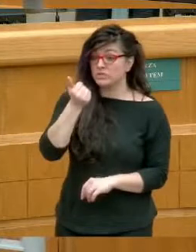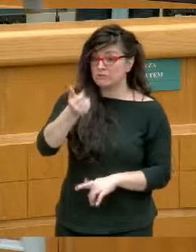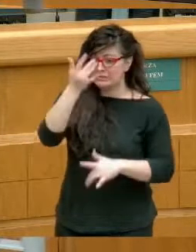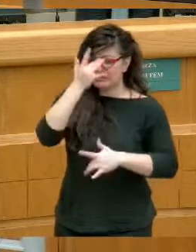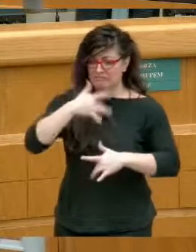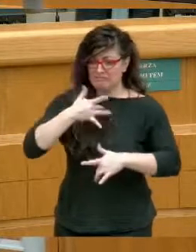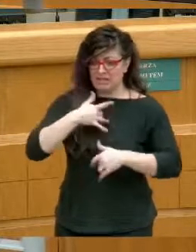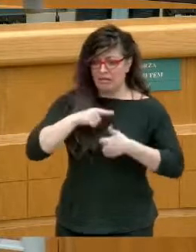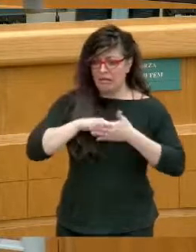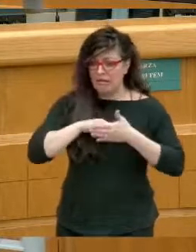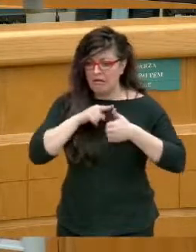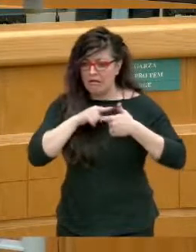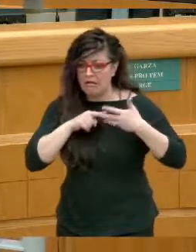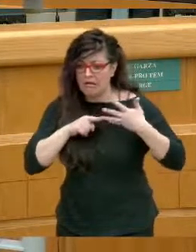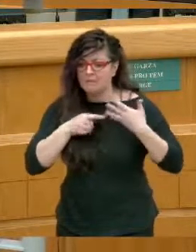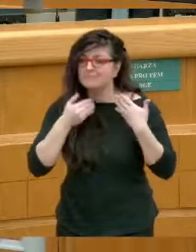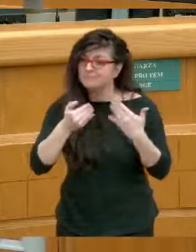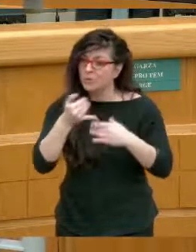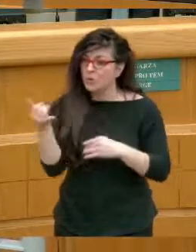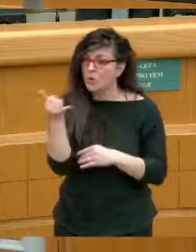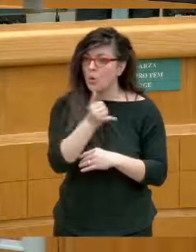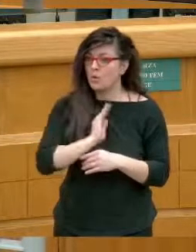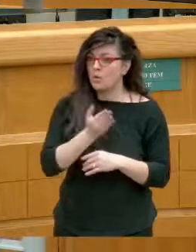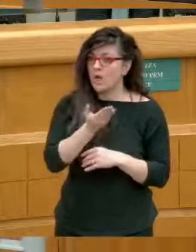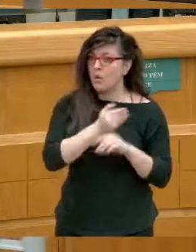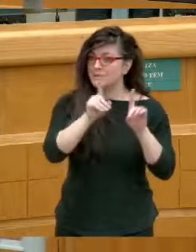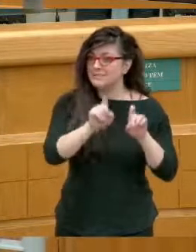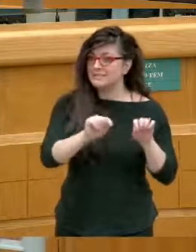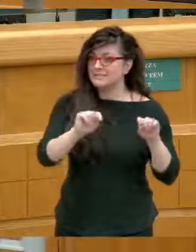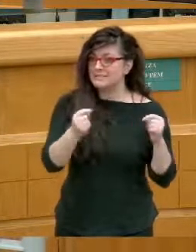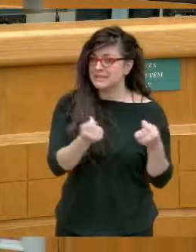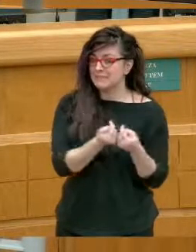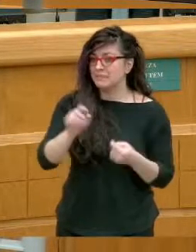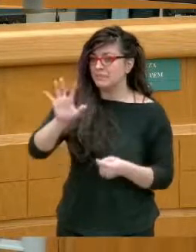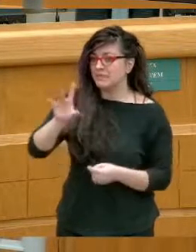COVID-19, please call the mobile testing teams at